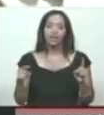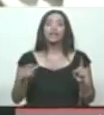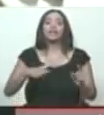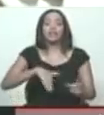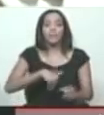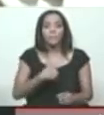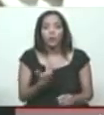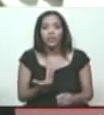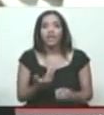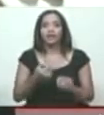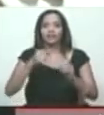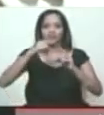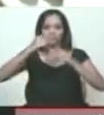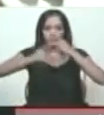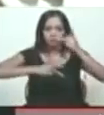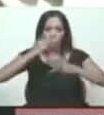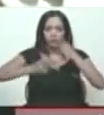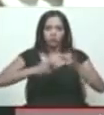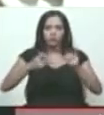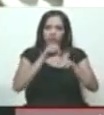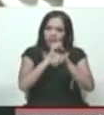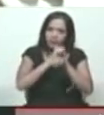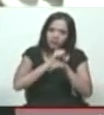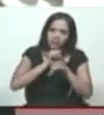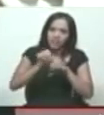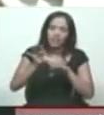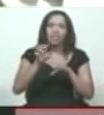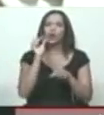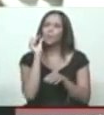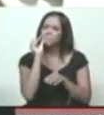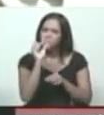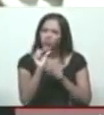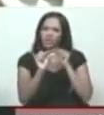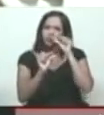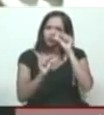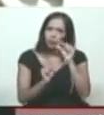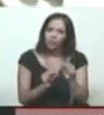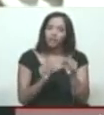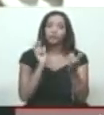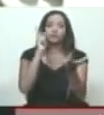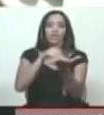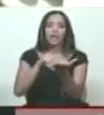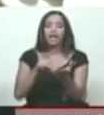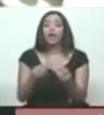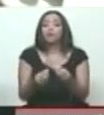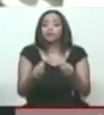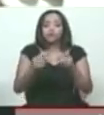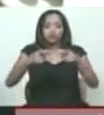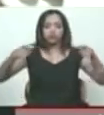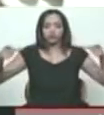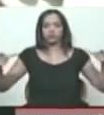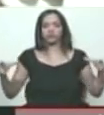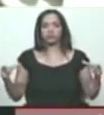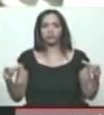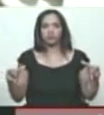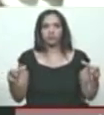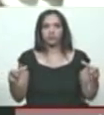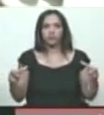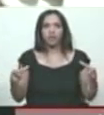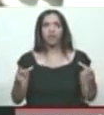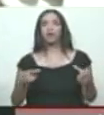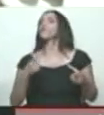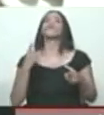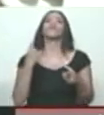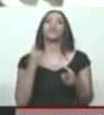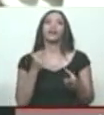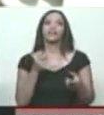poder generar, transmitir y con poquito a poquito llegar a mucho, llegar a mucho. Todavía falta por